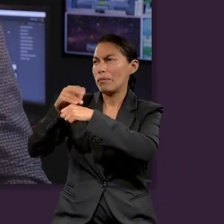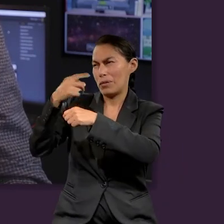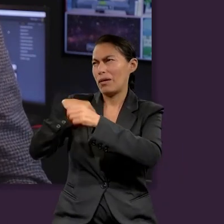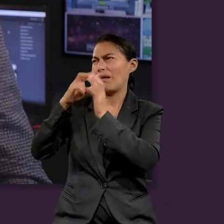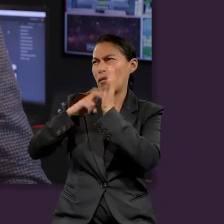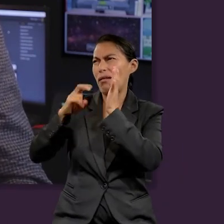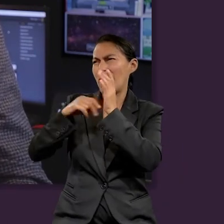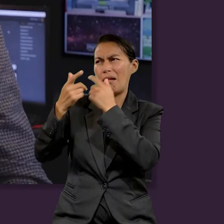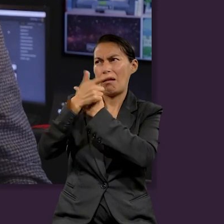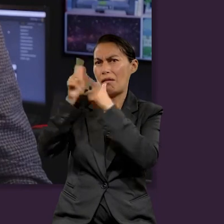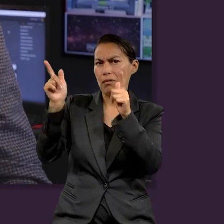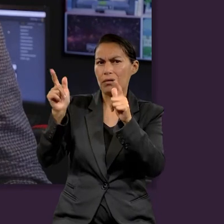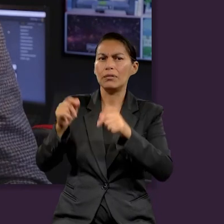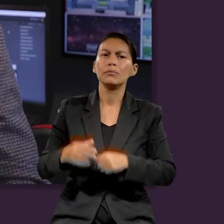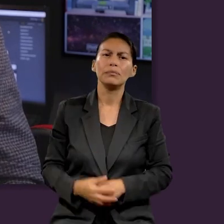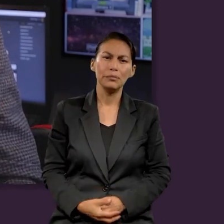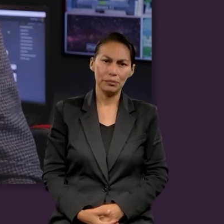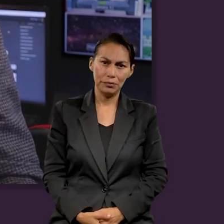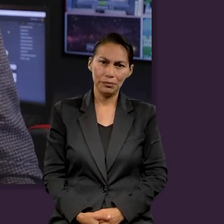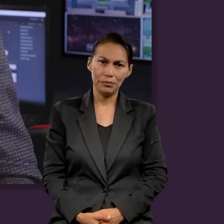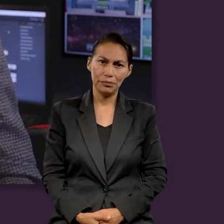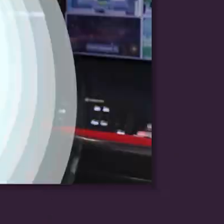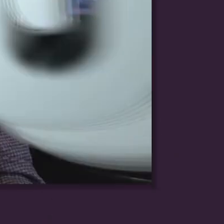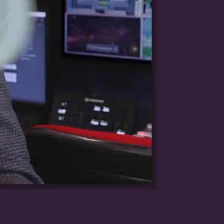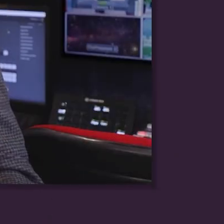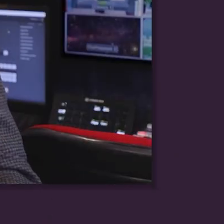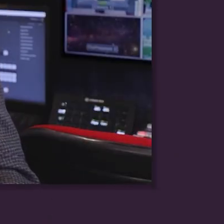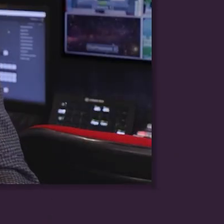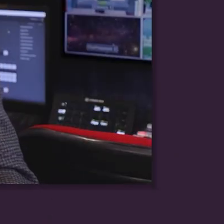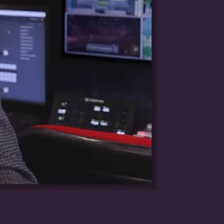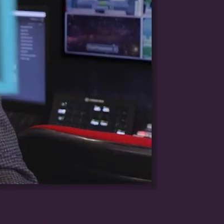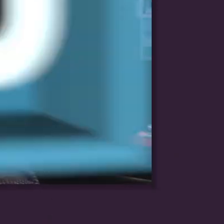permite que Dios haga eso en tu vida